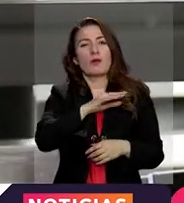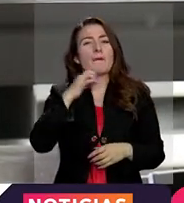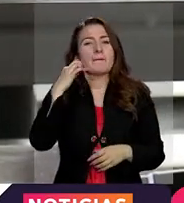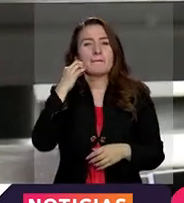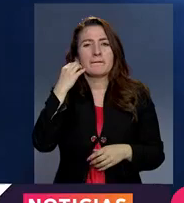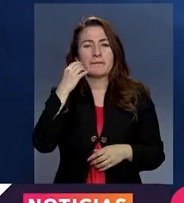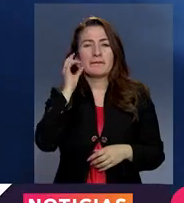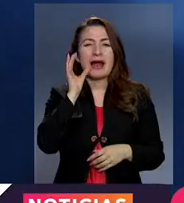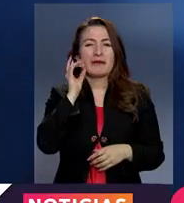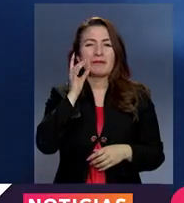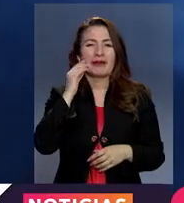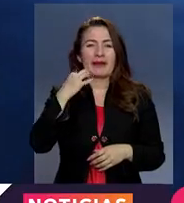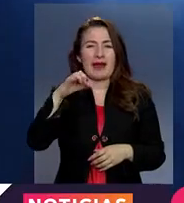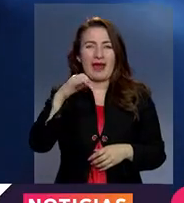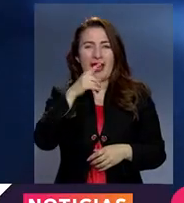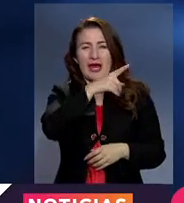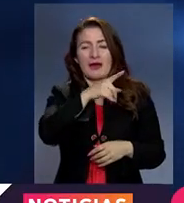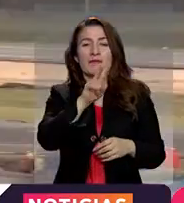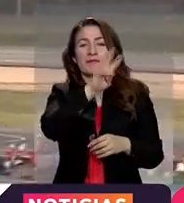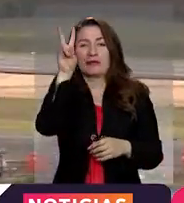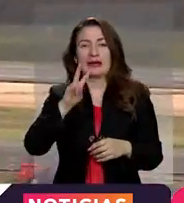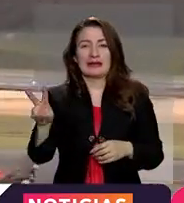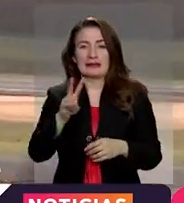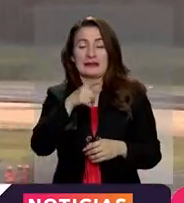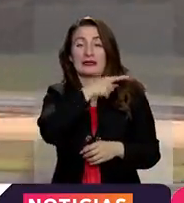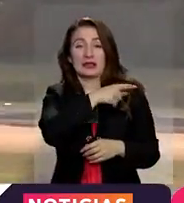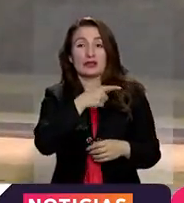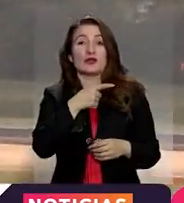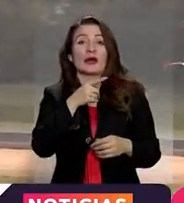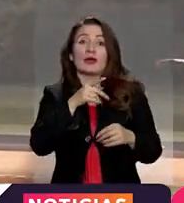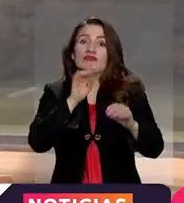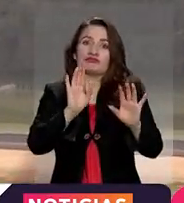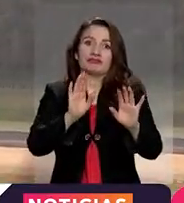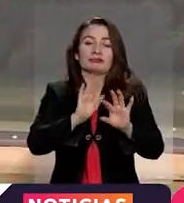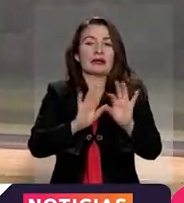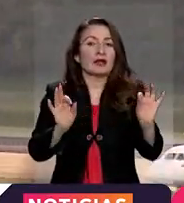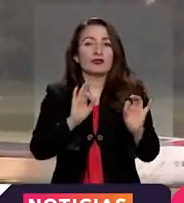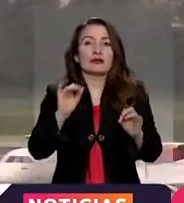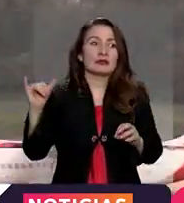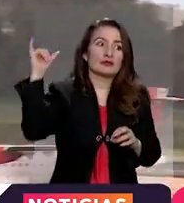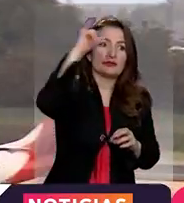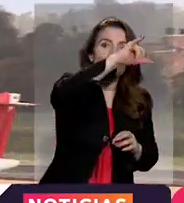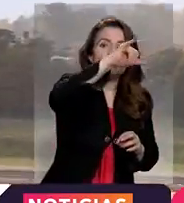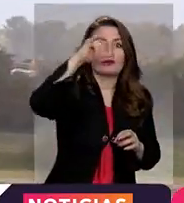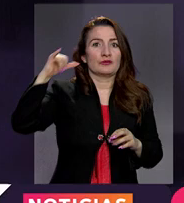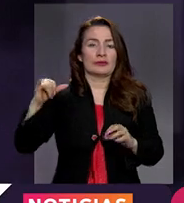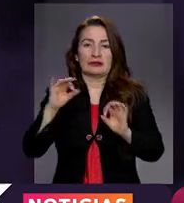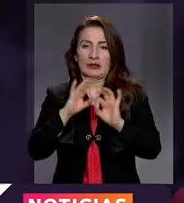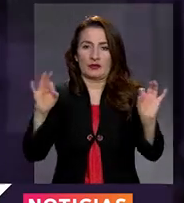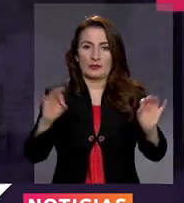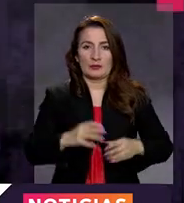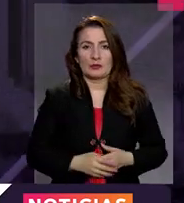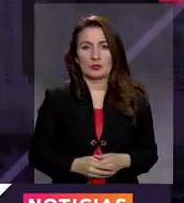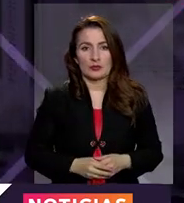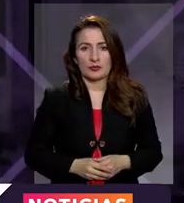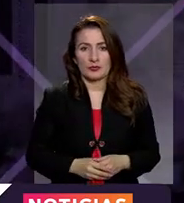del cauca debido a los bloqueos en vías de la ciudad que afectan la llegada y salida de la terminal aérea